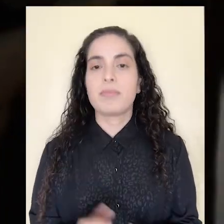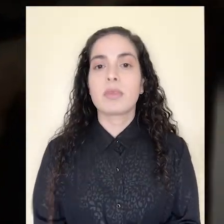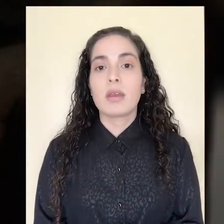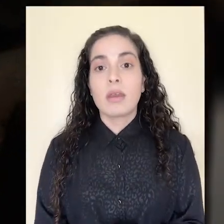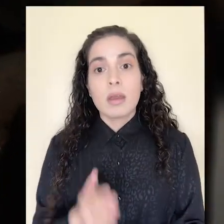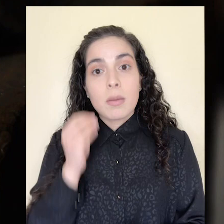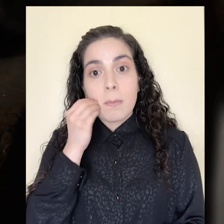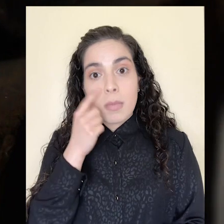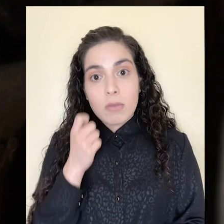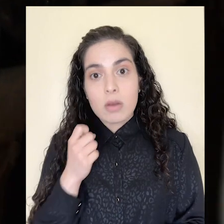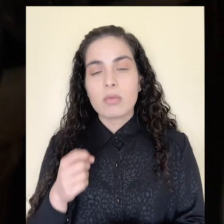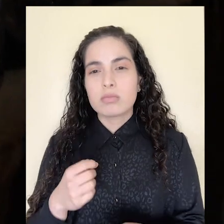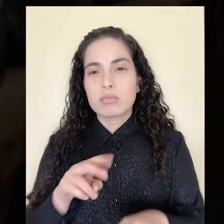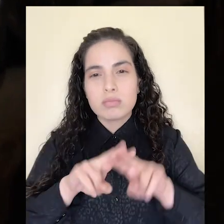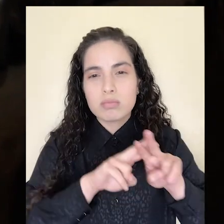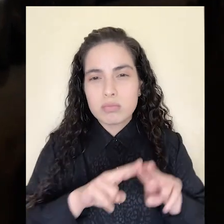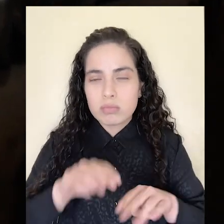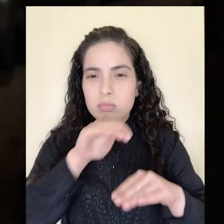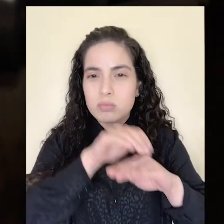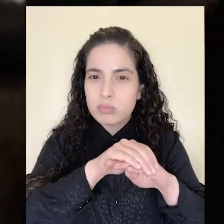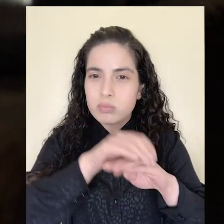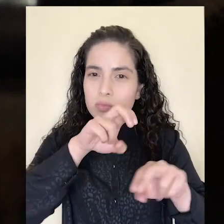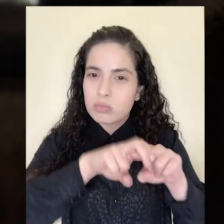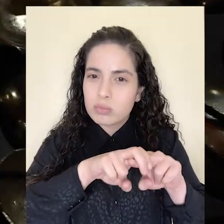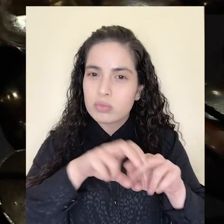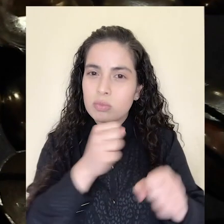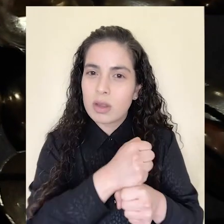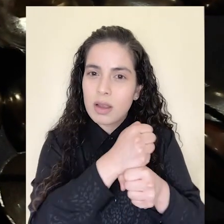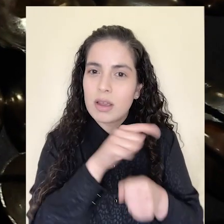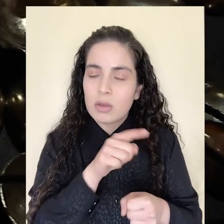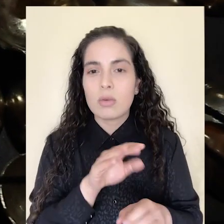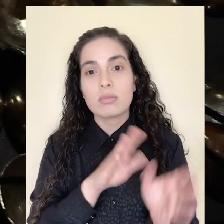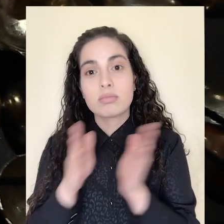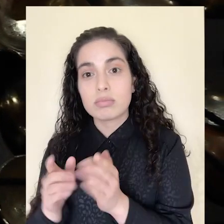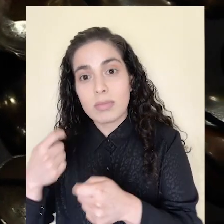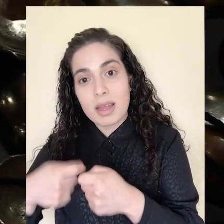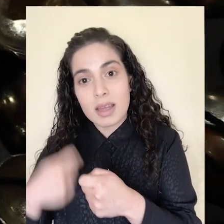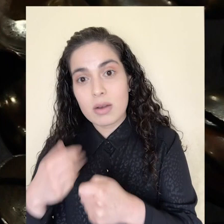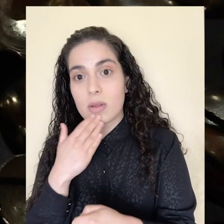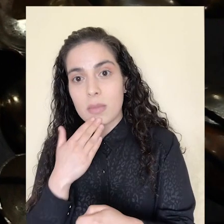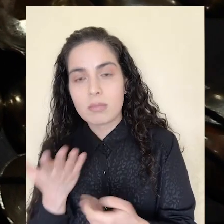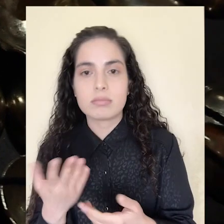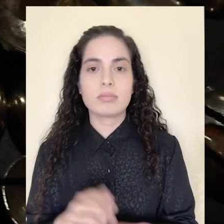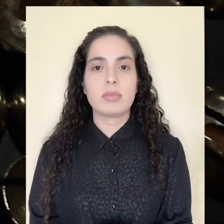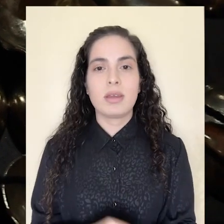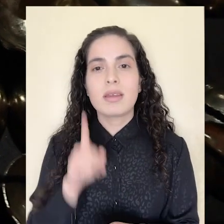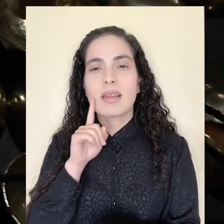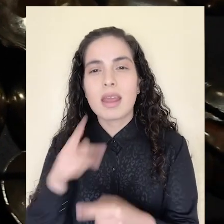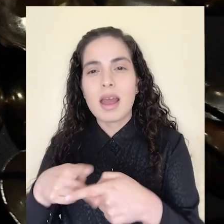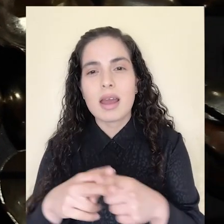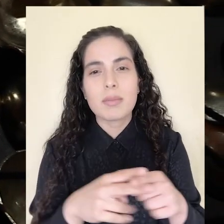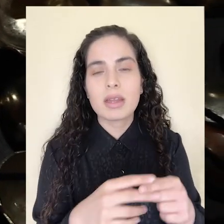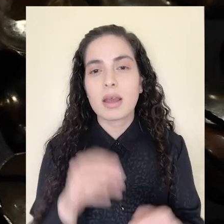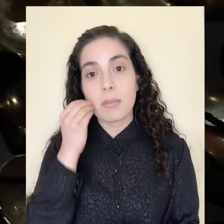fabricaba. Mi abuelo era talabartero, era herrero. Entonces igual me quedaron unas herramientas que eran del